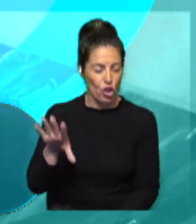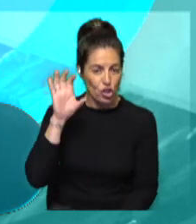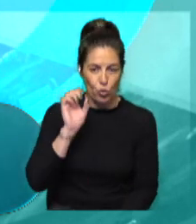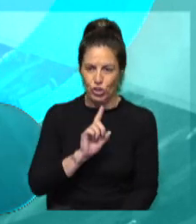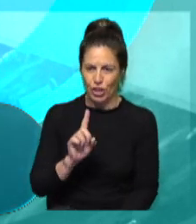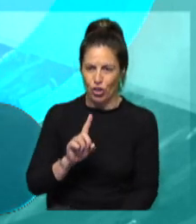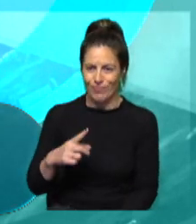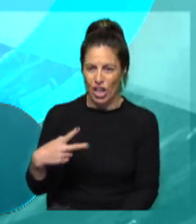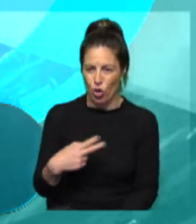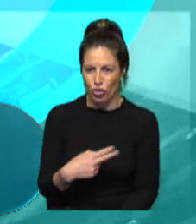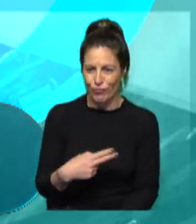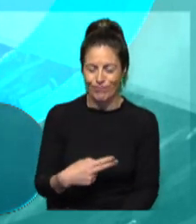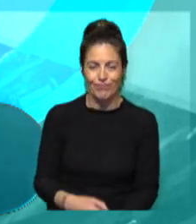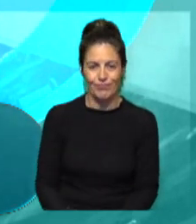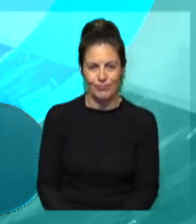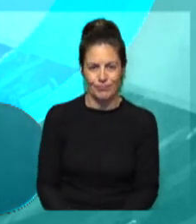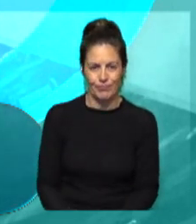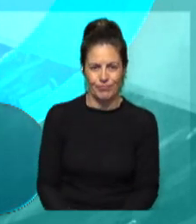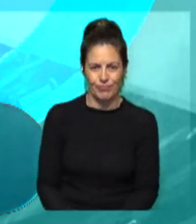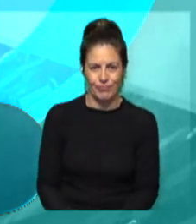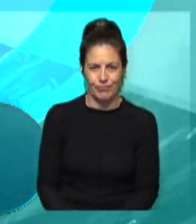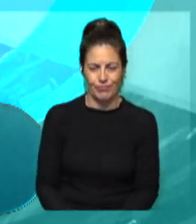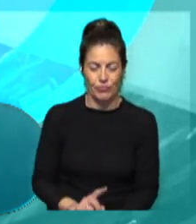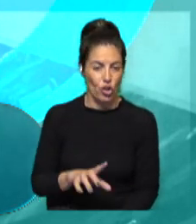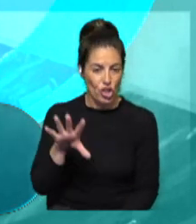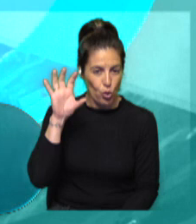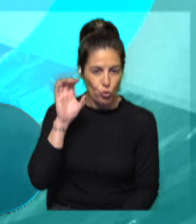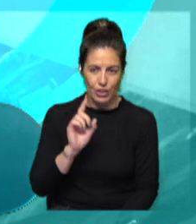Ay, ¿se cortó? Se nos fue el audio. Ay, se nos fue el audio.